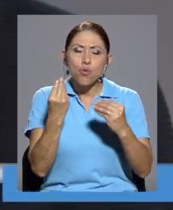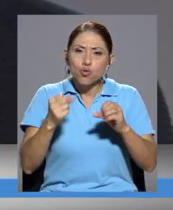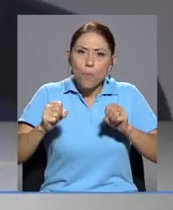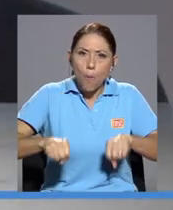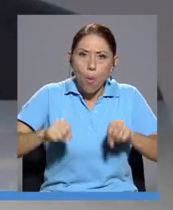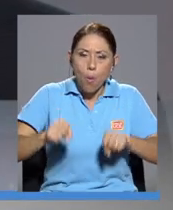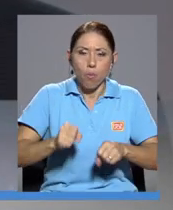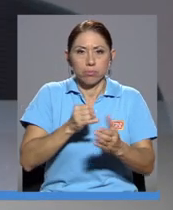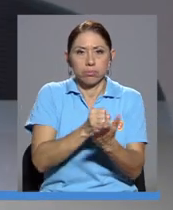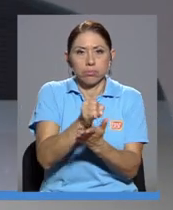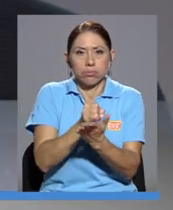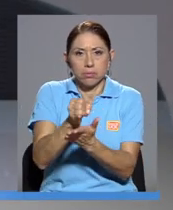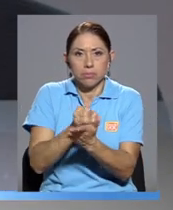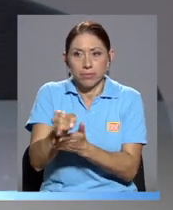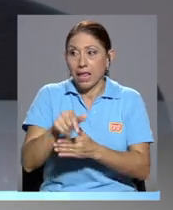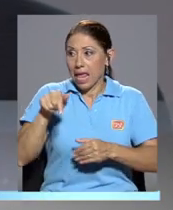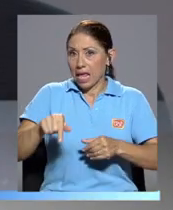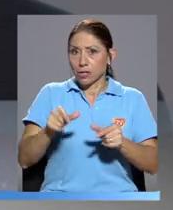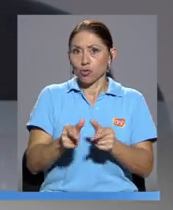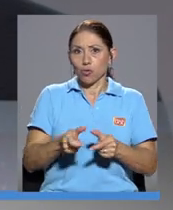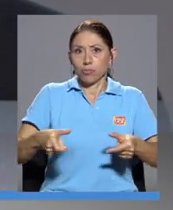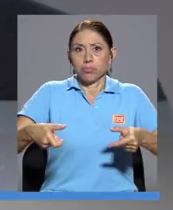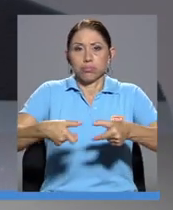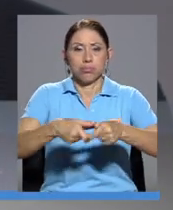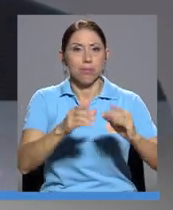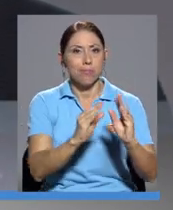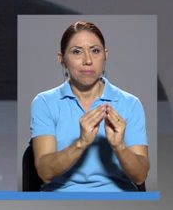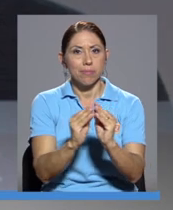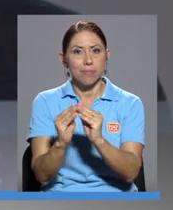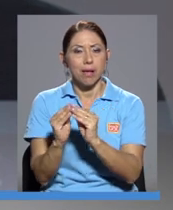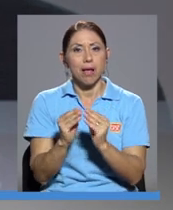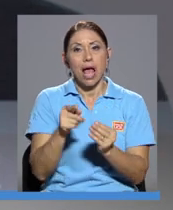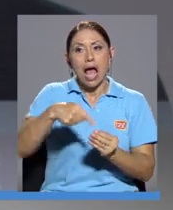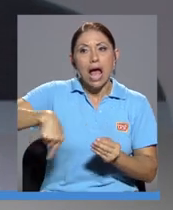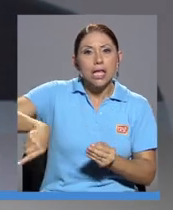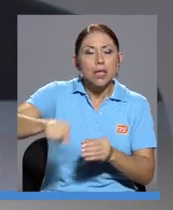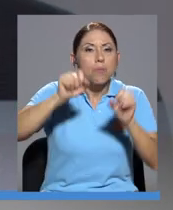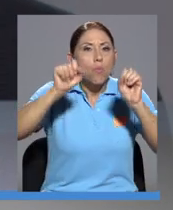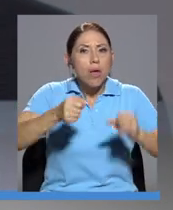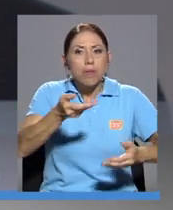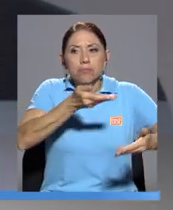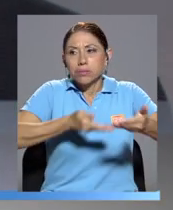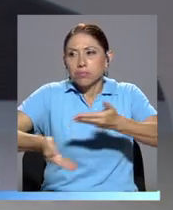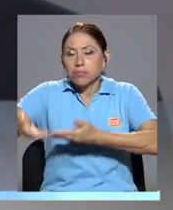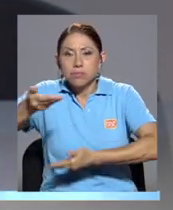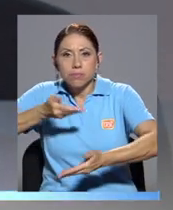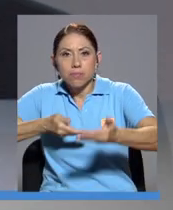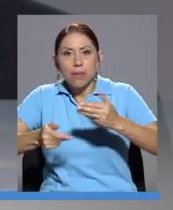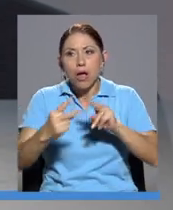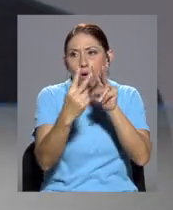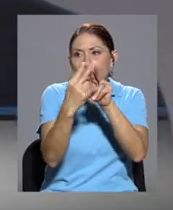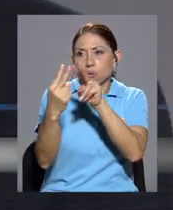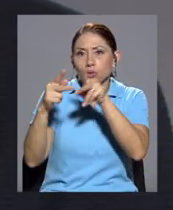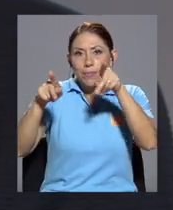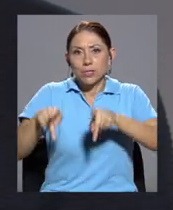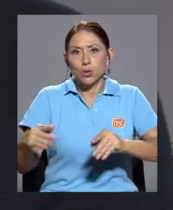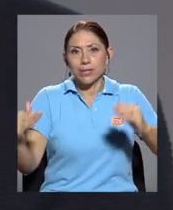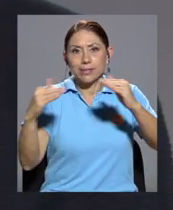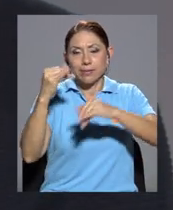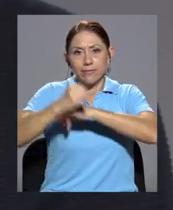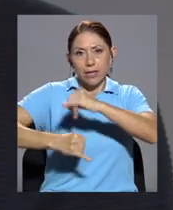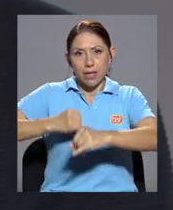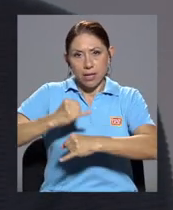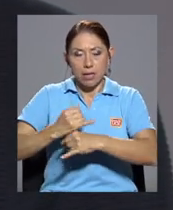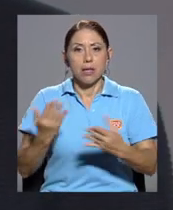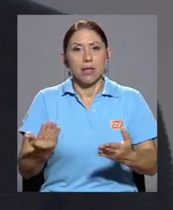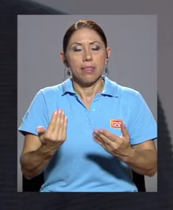investigación y que estos espacios en congresos donde los estudiantes puedan recibir retroalimentación, conocer expositores internacionales,